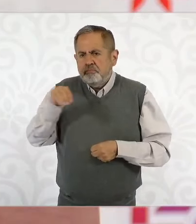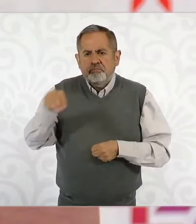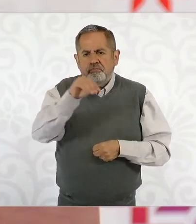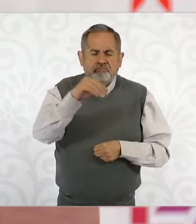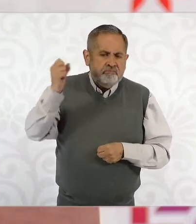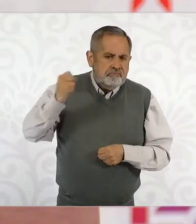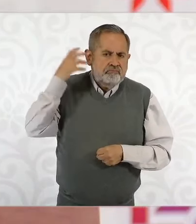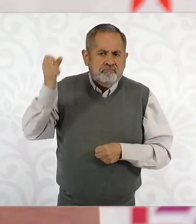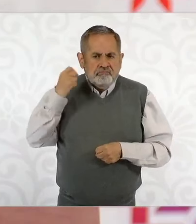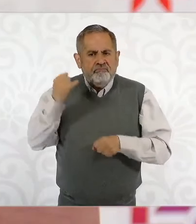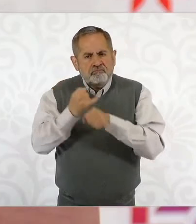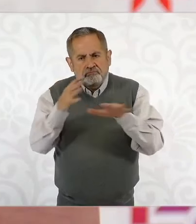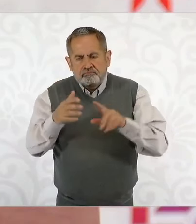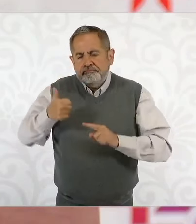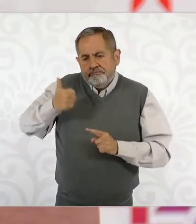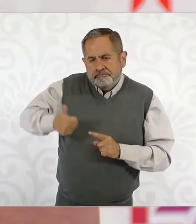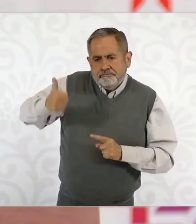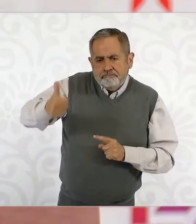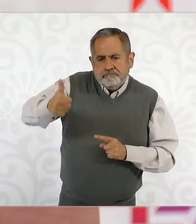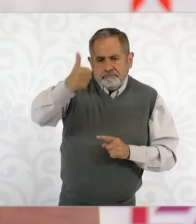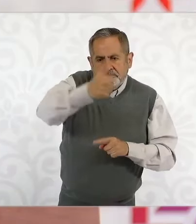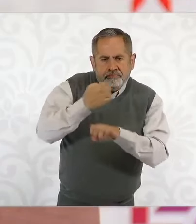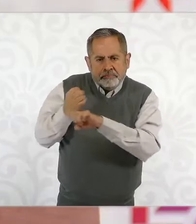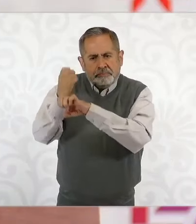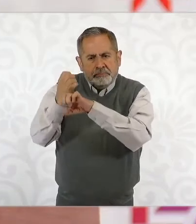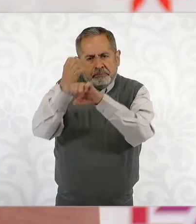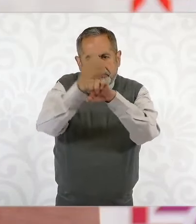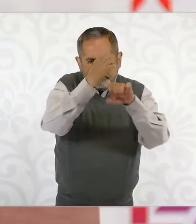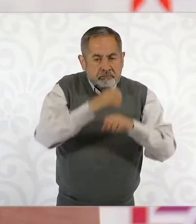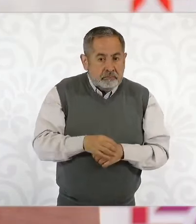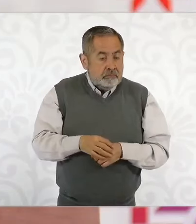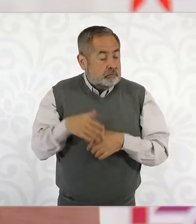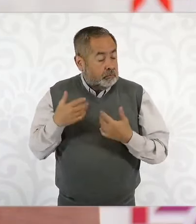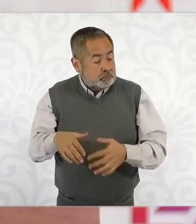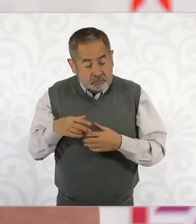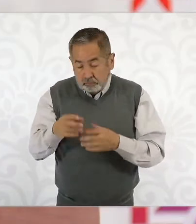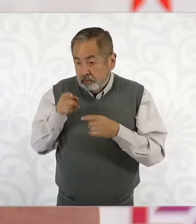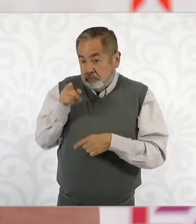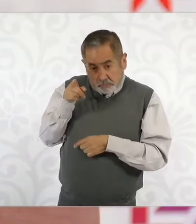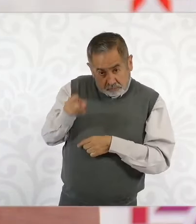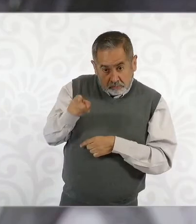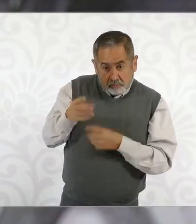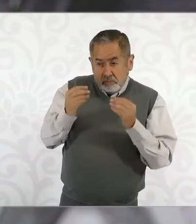vamos a informar de lo que estamos haciendo en cada entidad. Estamos haciendo muchísima obra, muchísima.